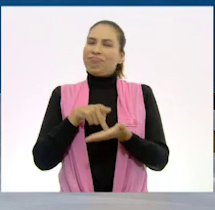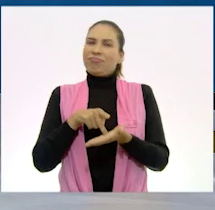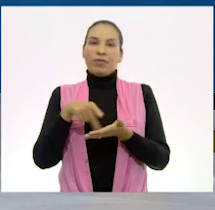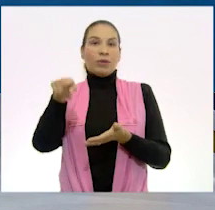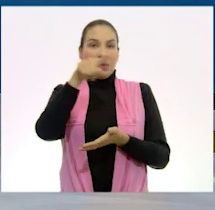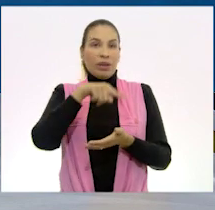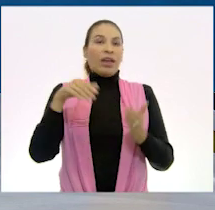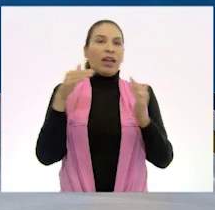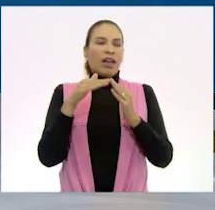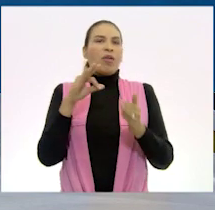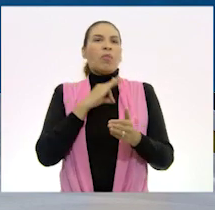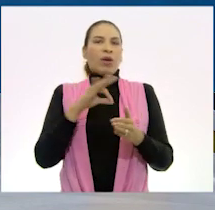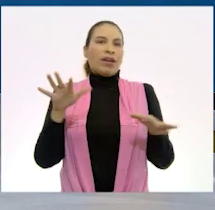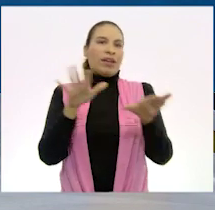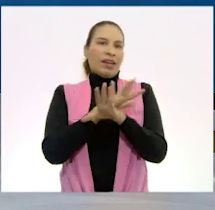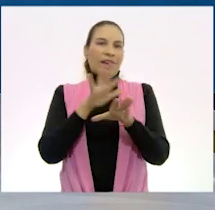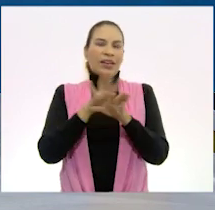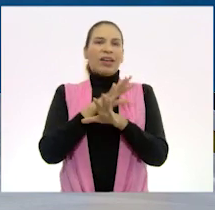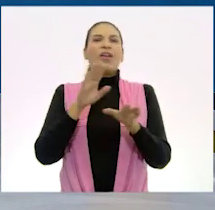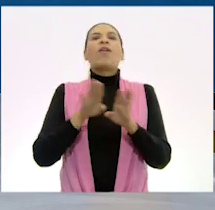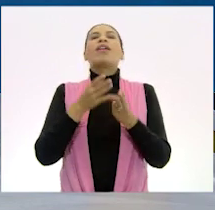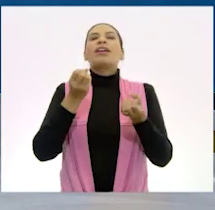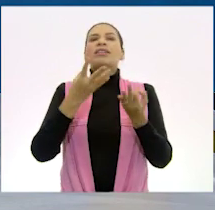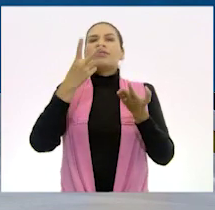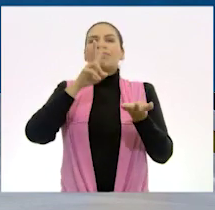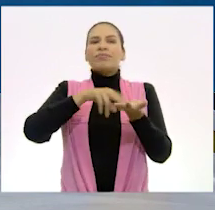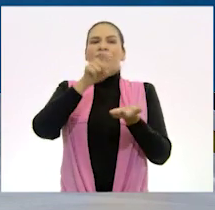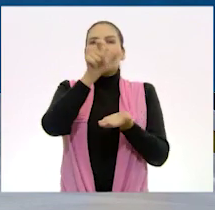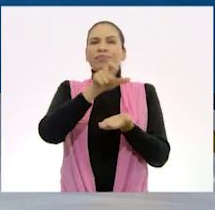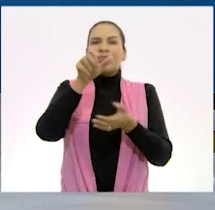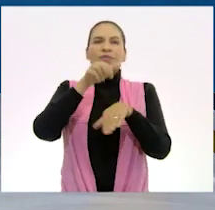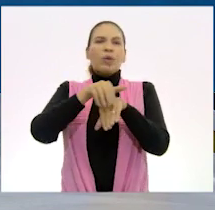en casa también deben de cambiar los valores.